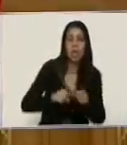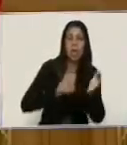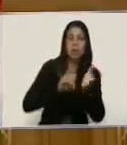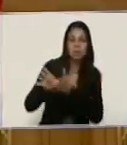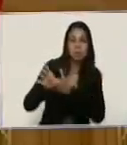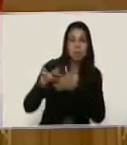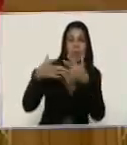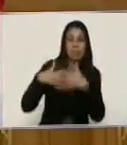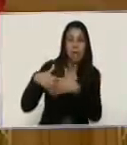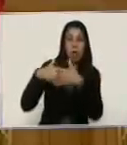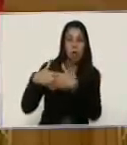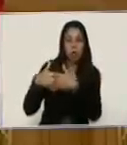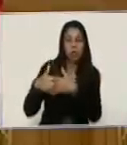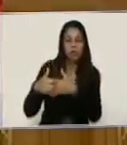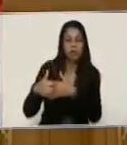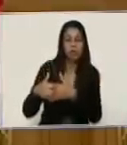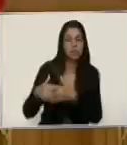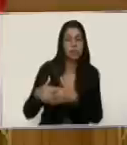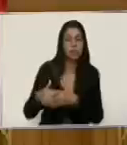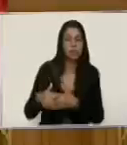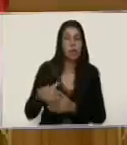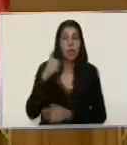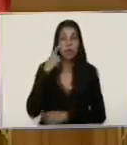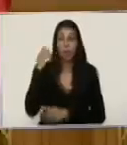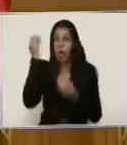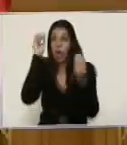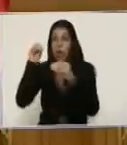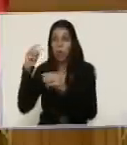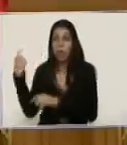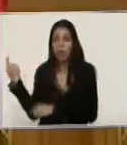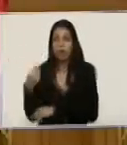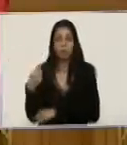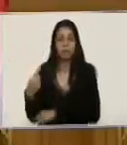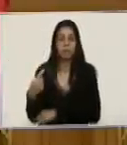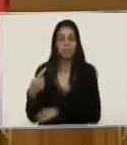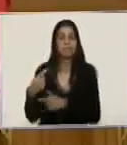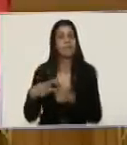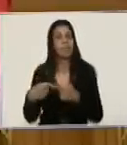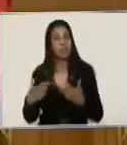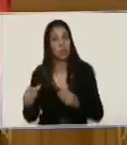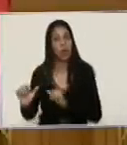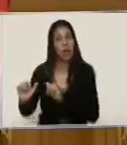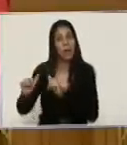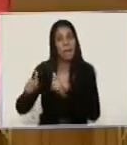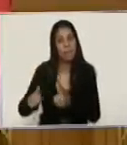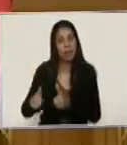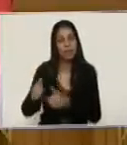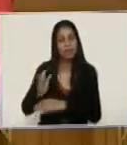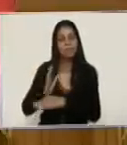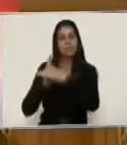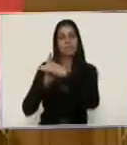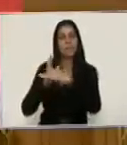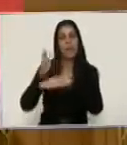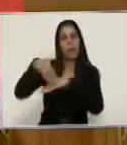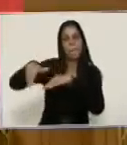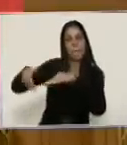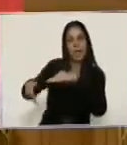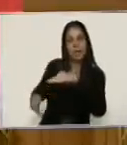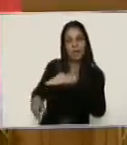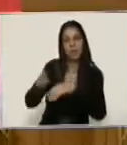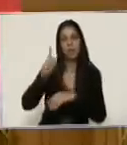intervención norteamericana, aunque todos estaban de acuerdo. Entonces ahí comenzó, con el bloqueo de las costas de venezolanas